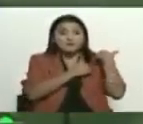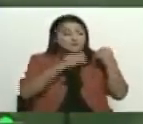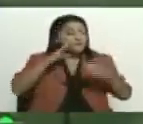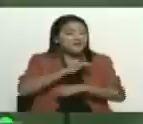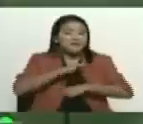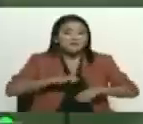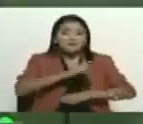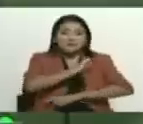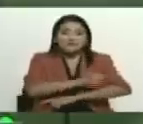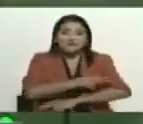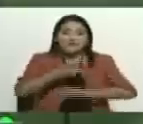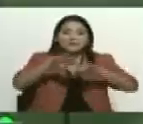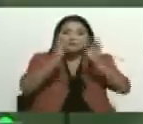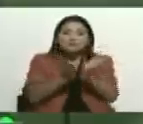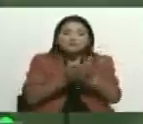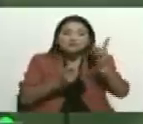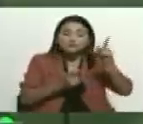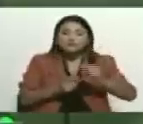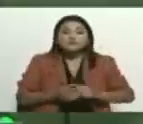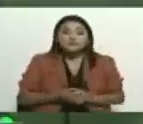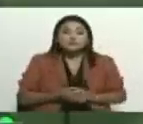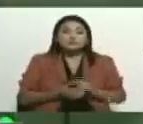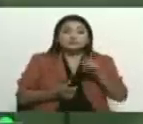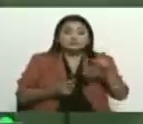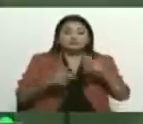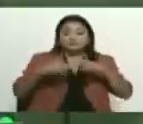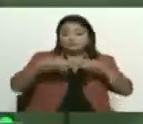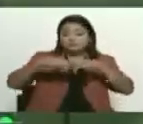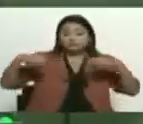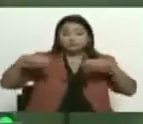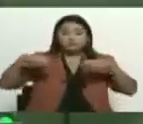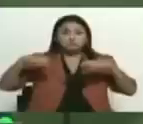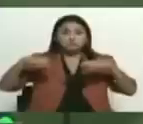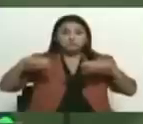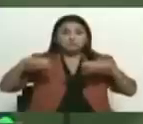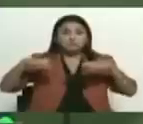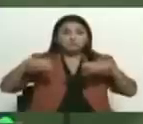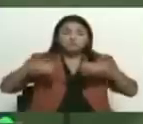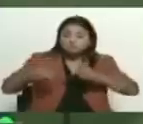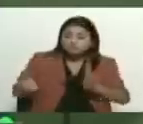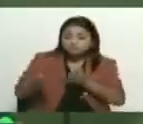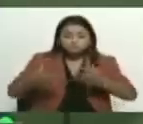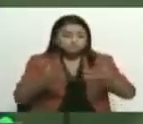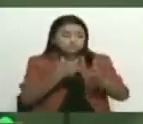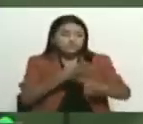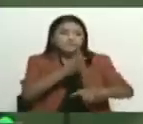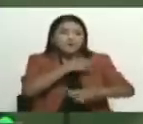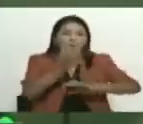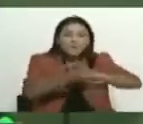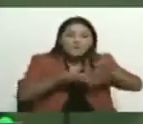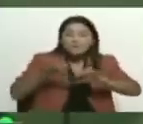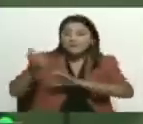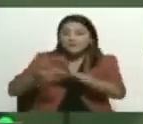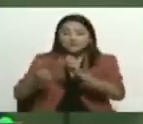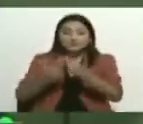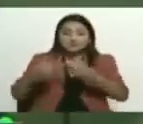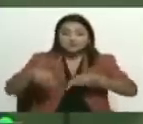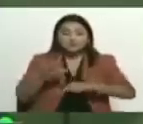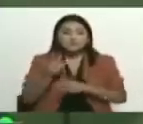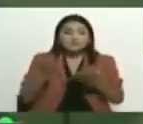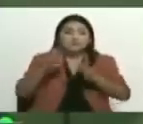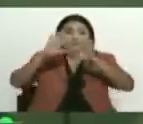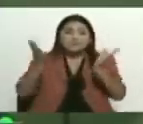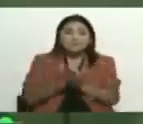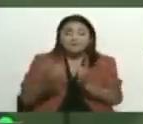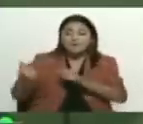más poderosa del mundo, que con su división del mundo en bloques de poder exacerba los conflictos, llevando a la humanidad a una carrera